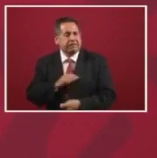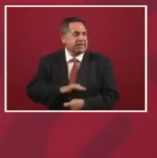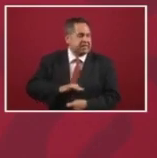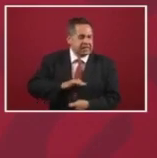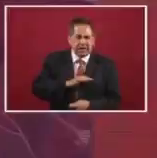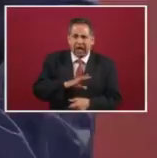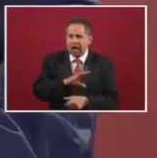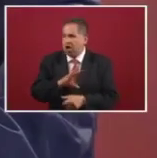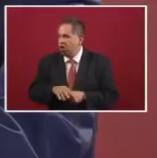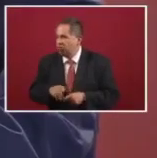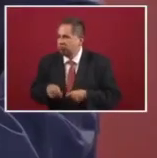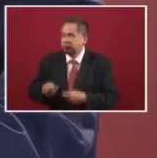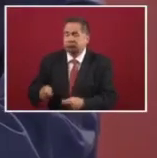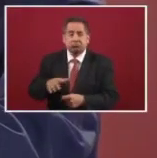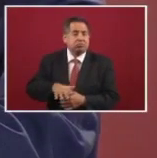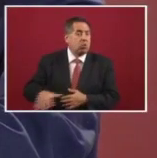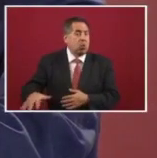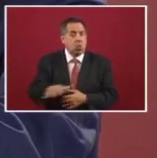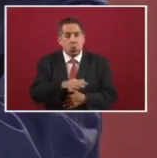que haya